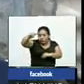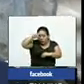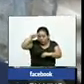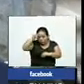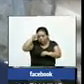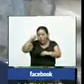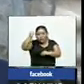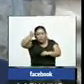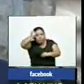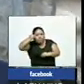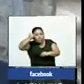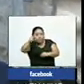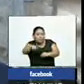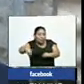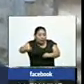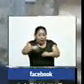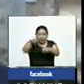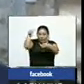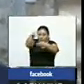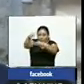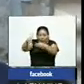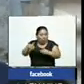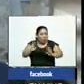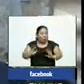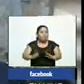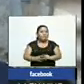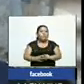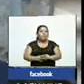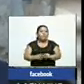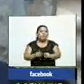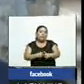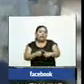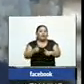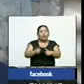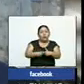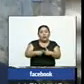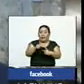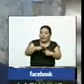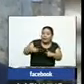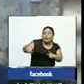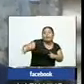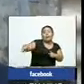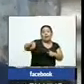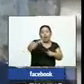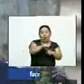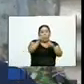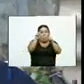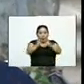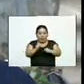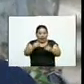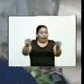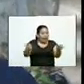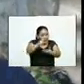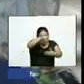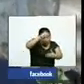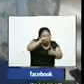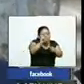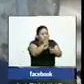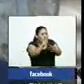aprendizaje y que nos sale de alguna manera económica. Entonces, lograr que ellos logren su propia comida aquí en los centros.